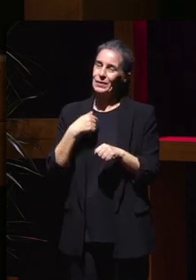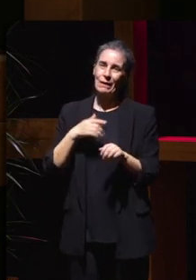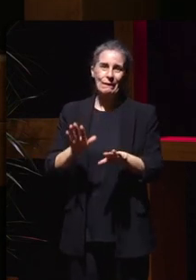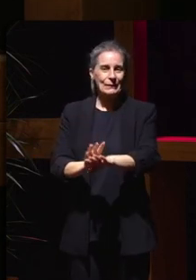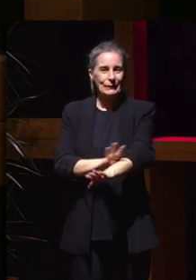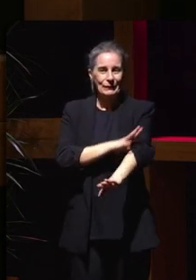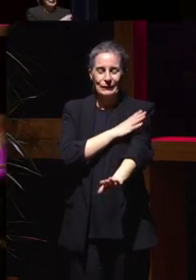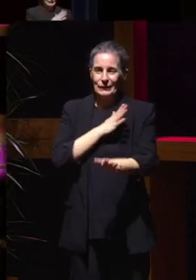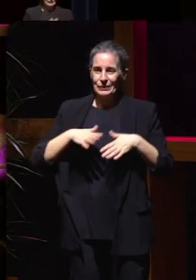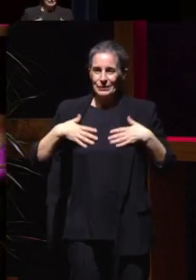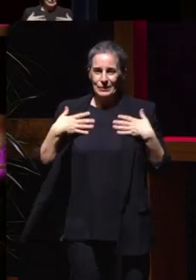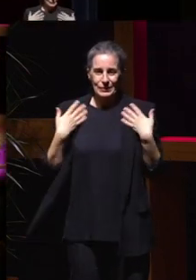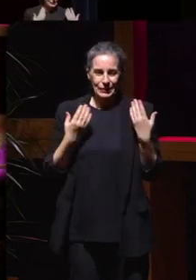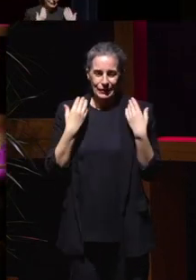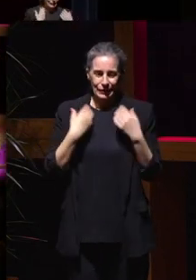va por triste ahora